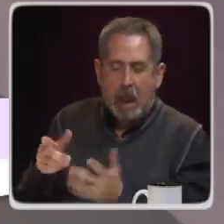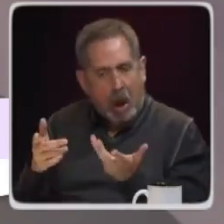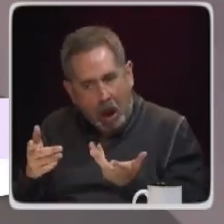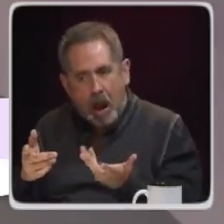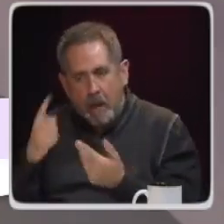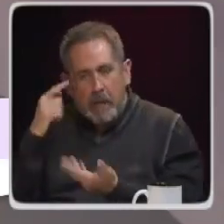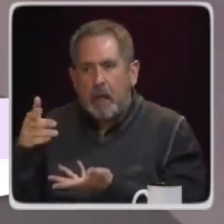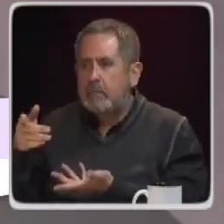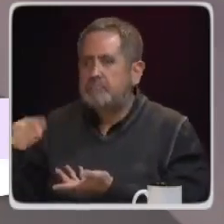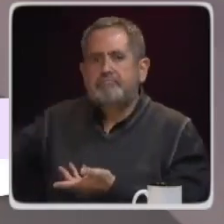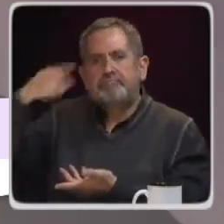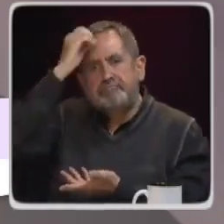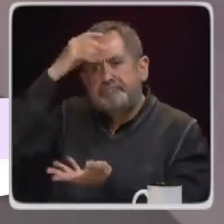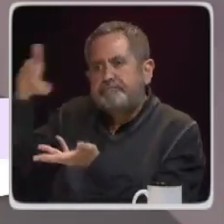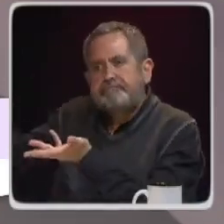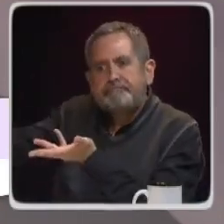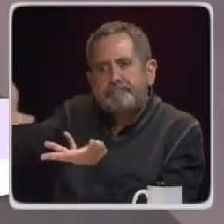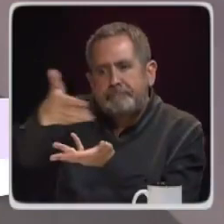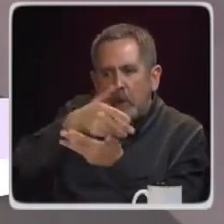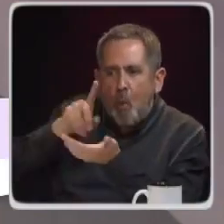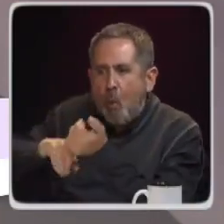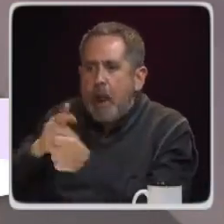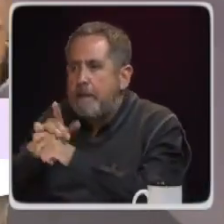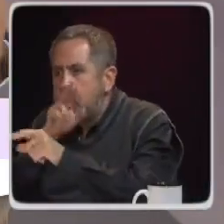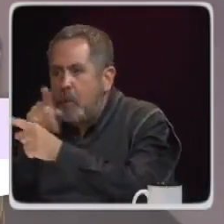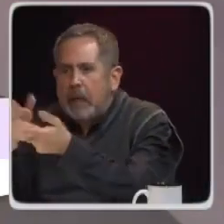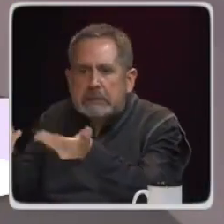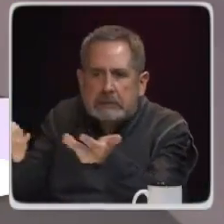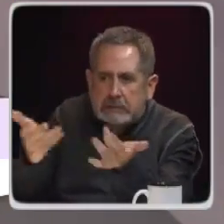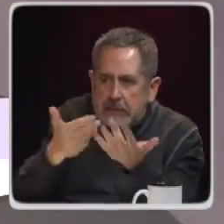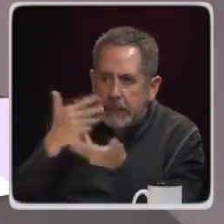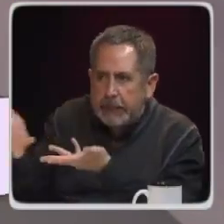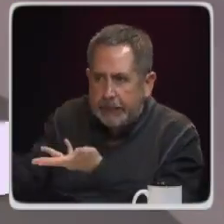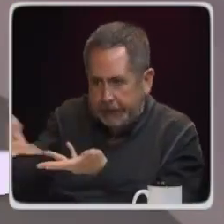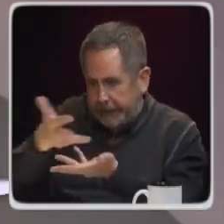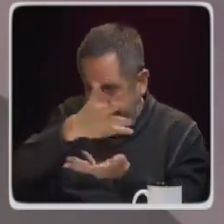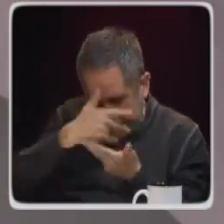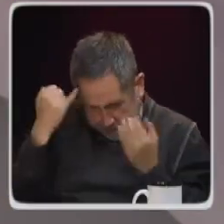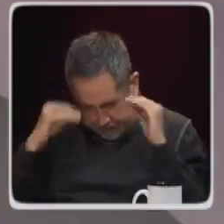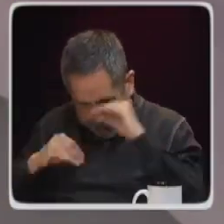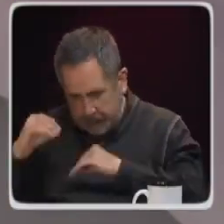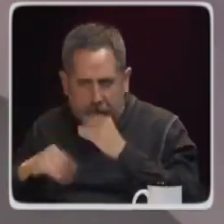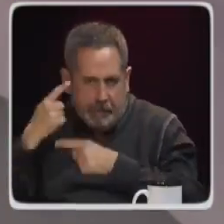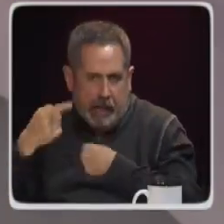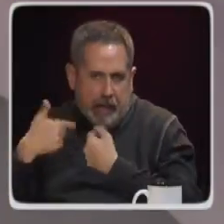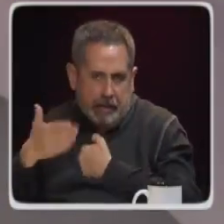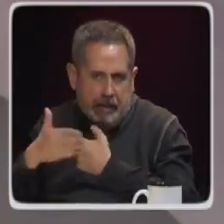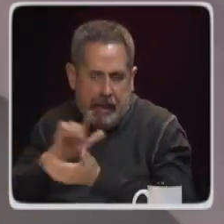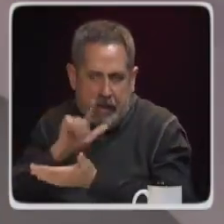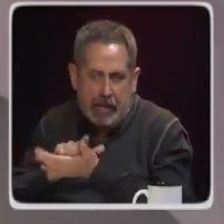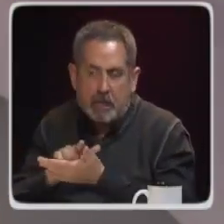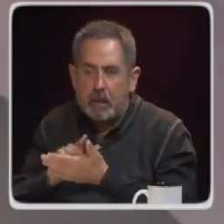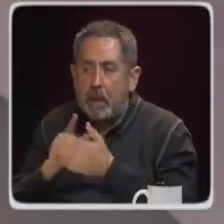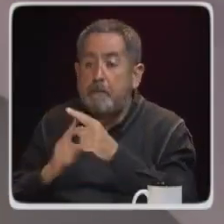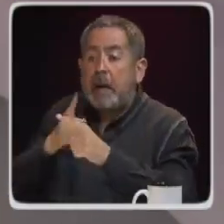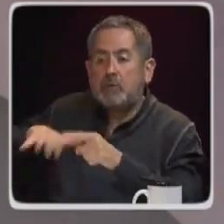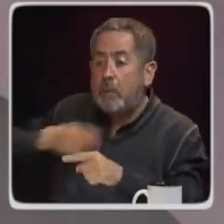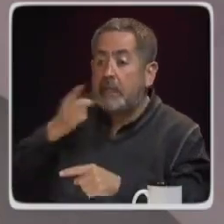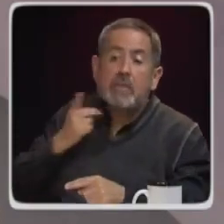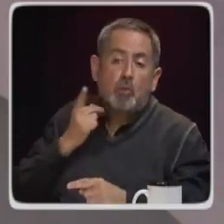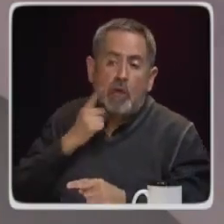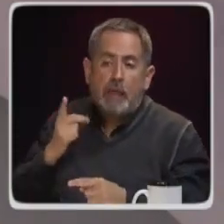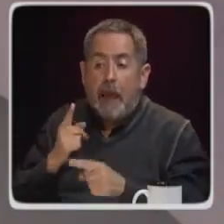acuerdo. Y siguiendo con eso, diputada, porque usted nos ha dicho varias veces la necesidad de que desde la Cámara se fiscalice